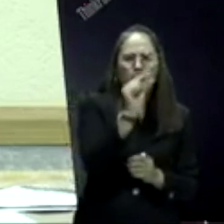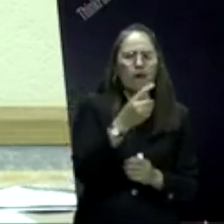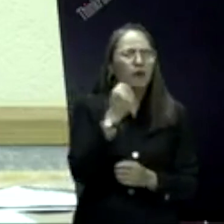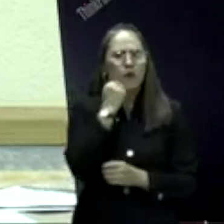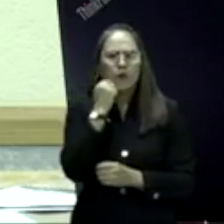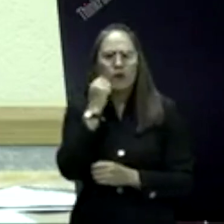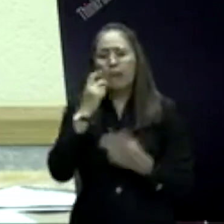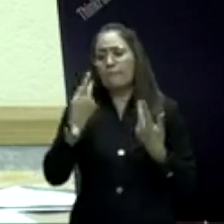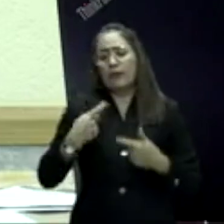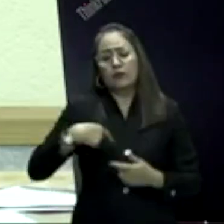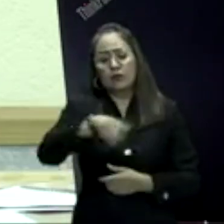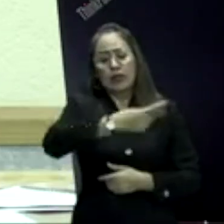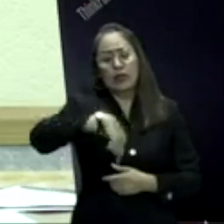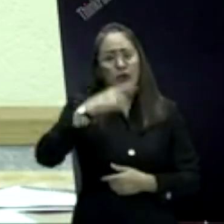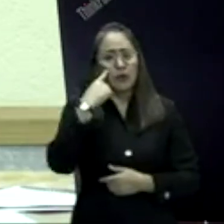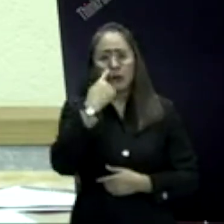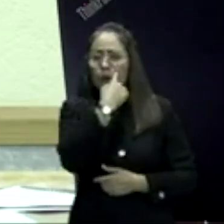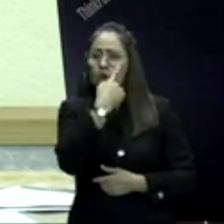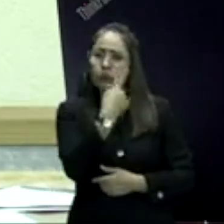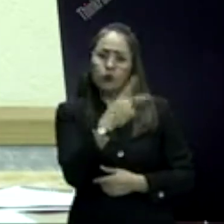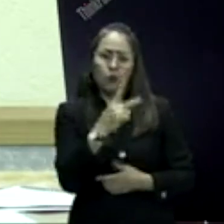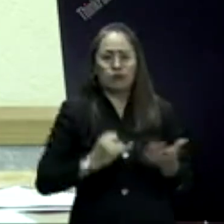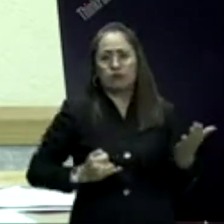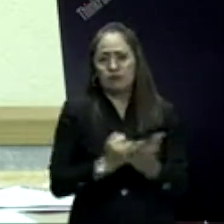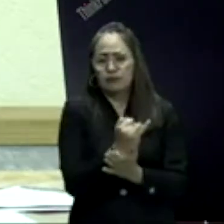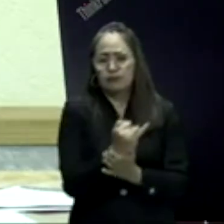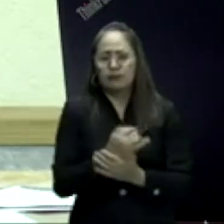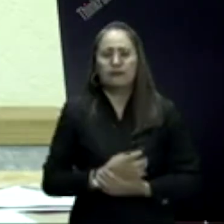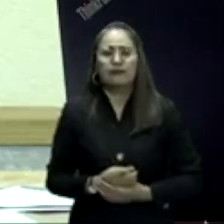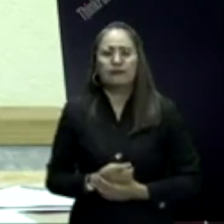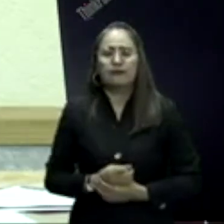porque así lo han decidido las y los ciudadanos.